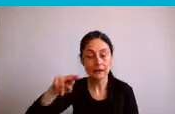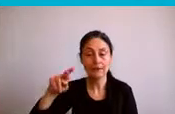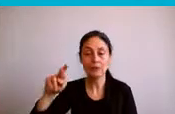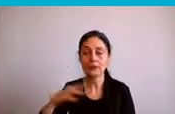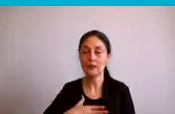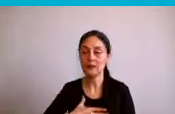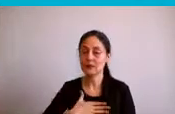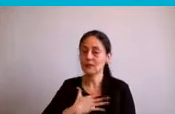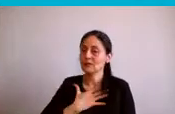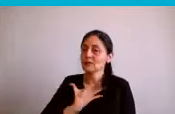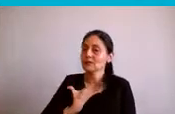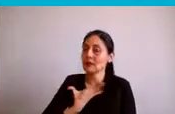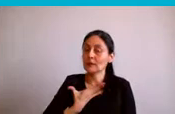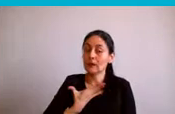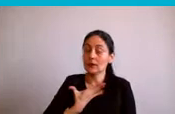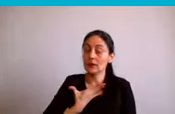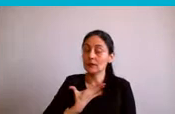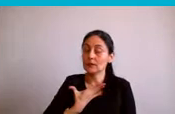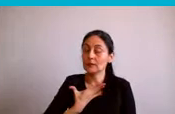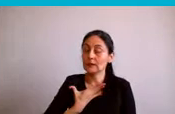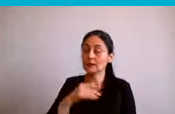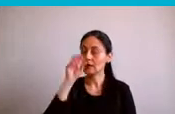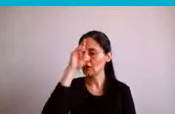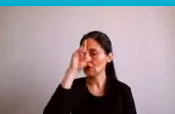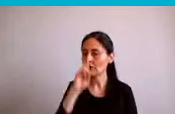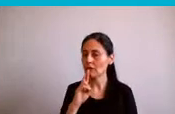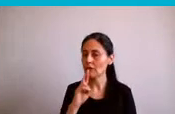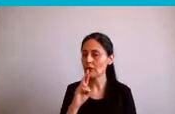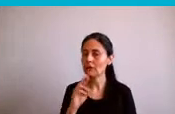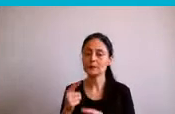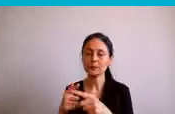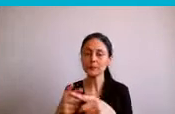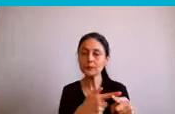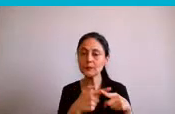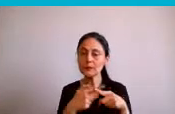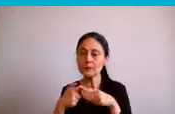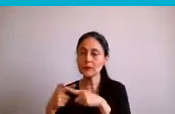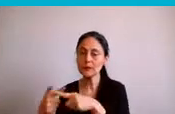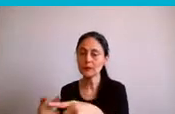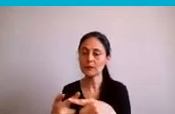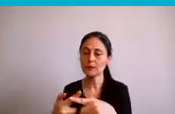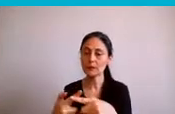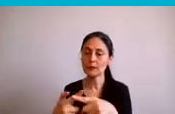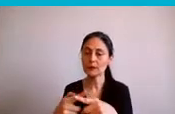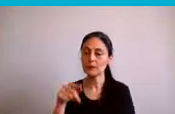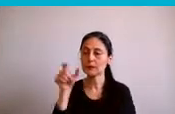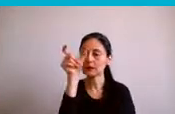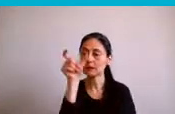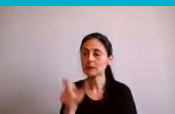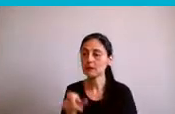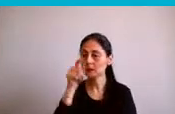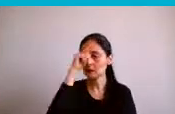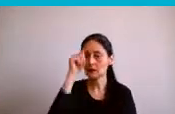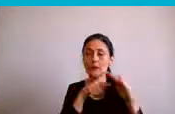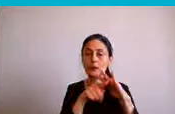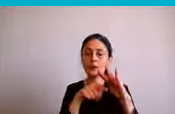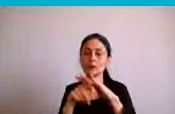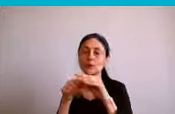nivel de cómo se está estableciendo el rol social de esta persona que estuvo tanto tiempo entonces hospitalizada,